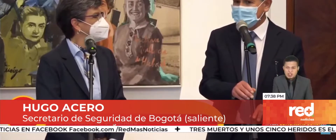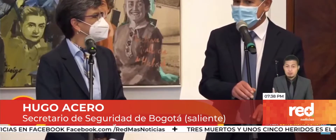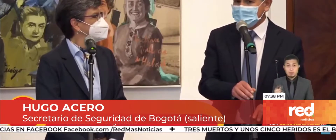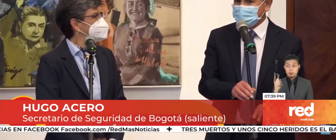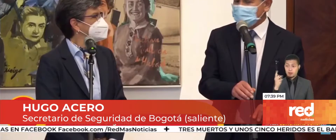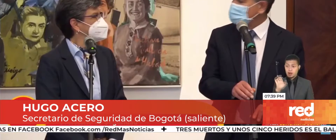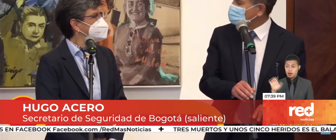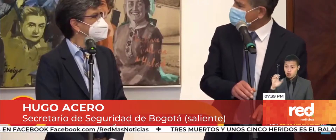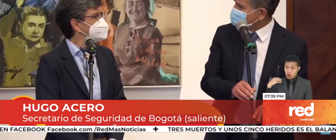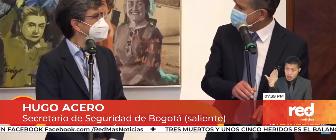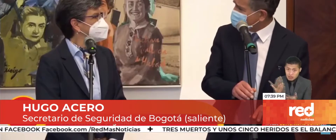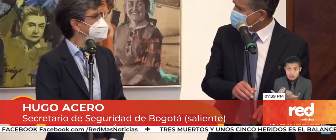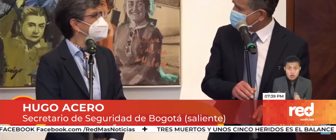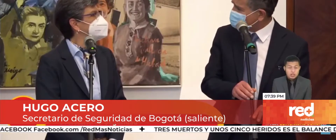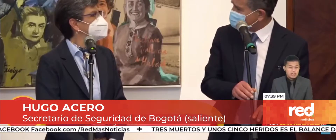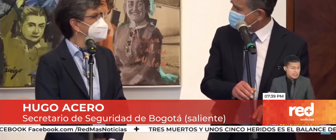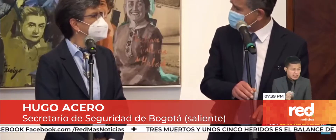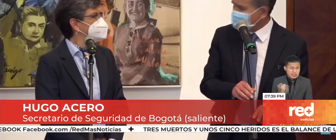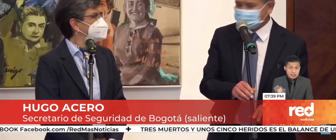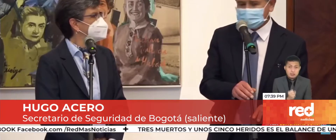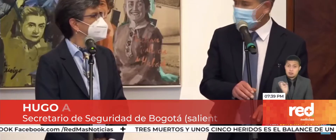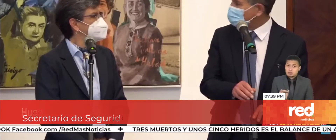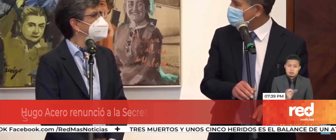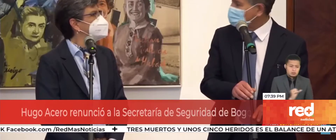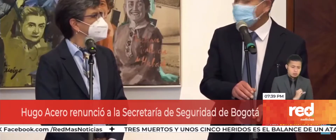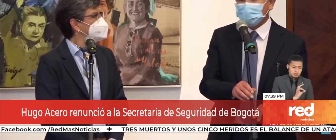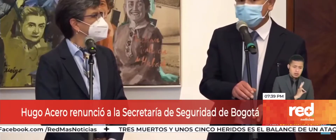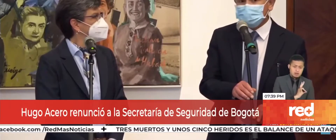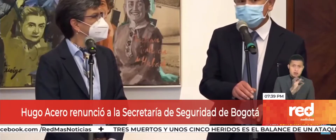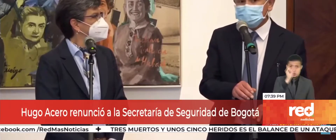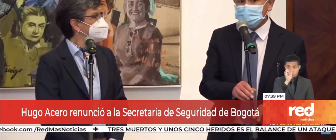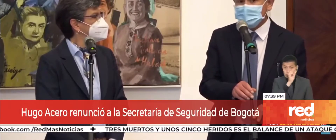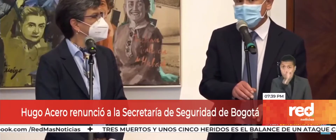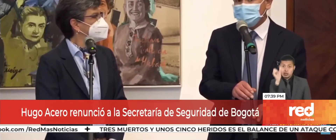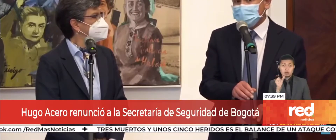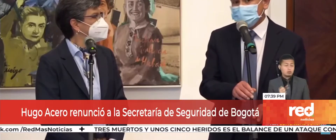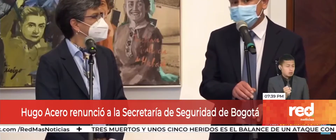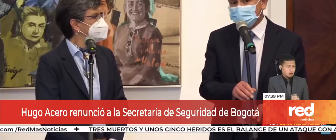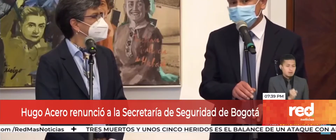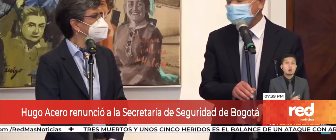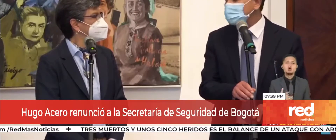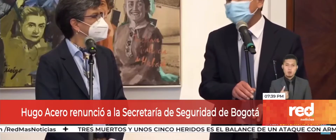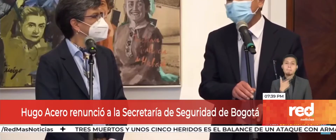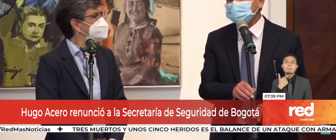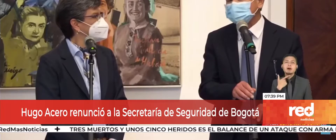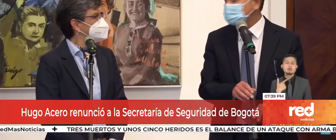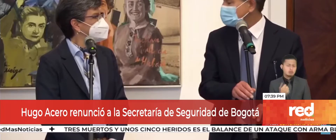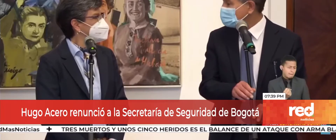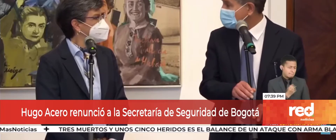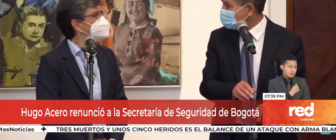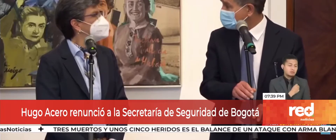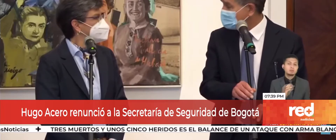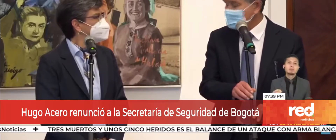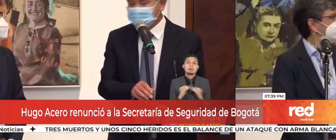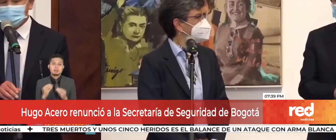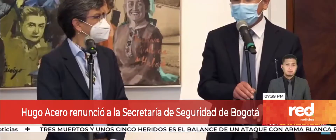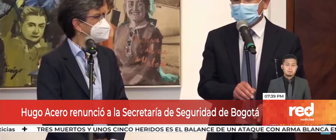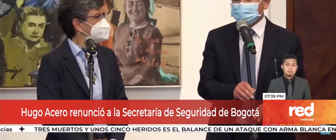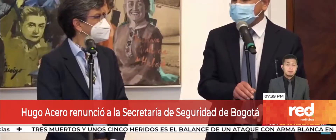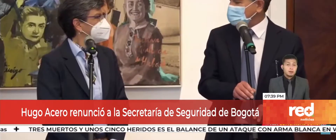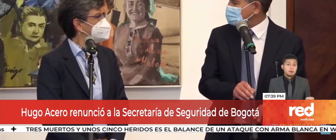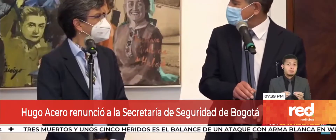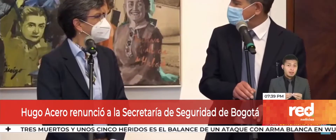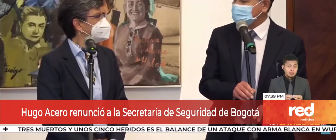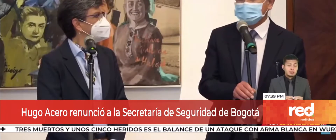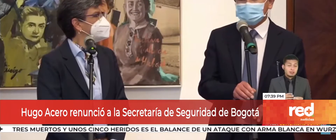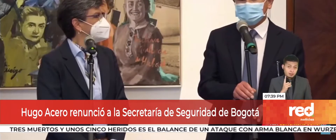no ha habido un fin de semana que no tenga trabajo por gusto por pasión pero también por responsabilidad poco